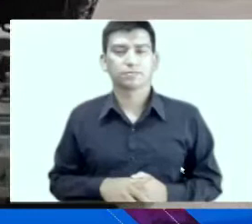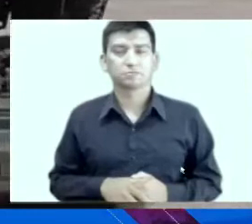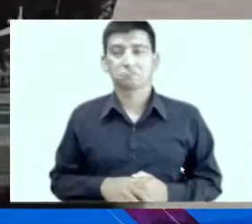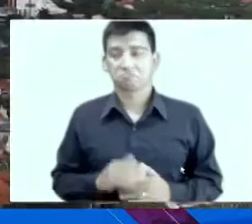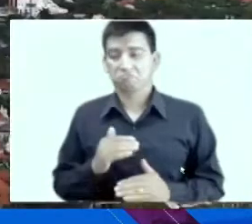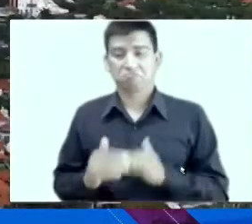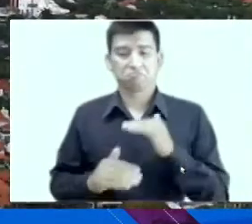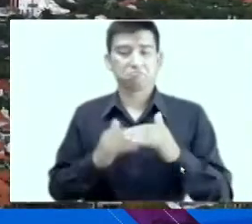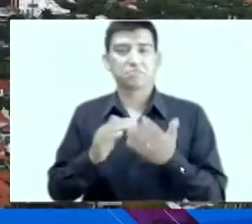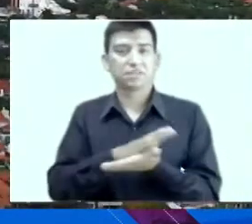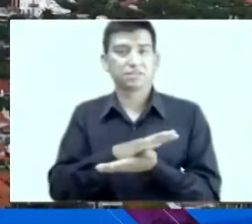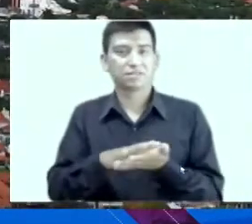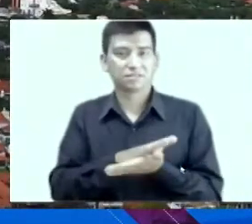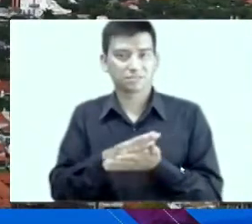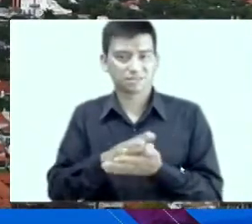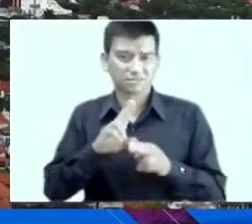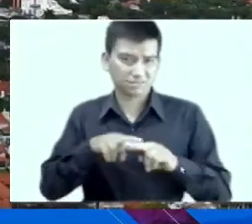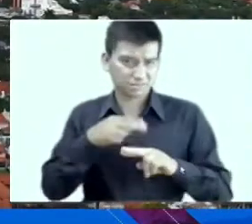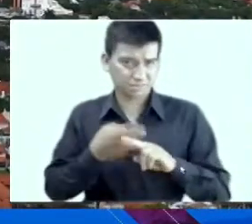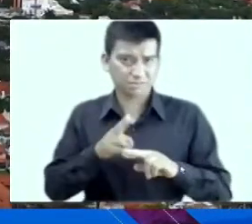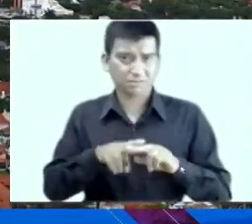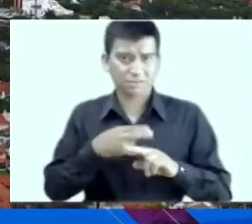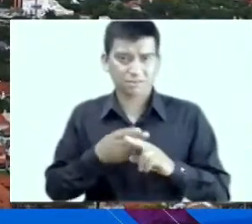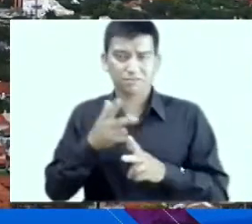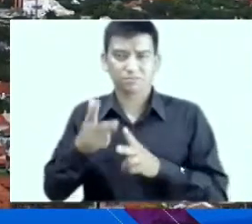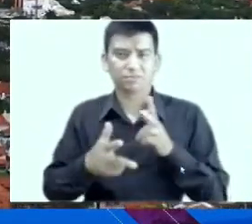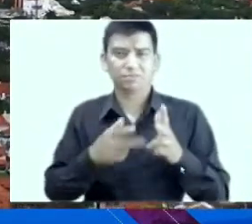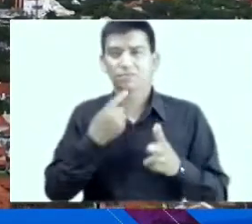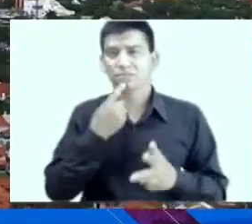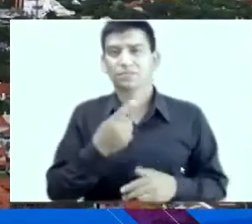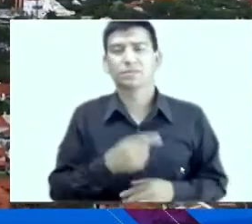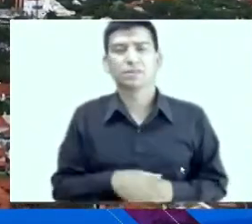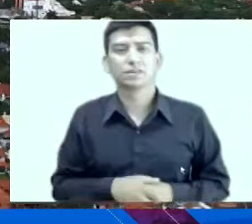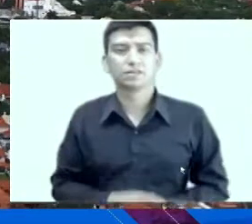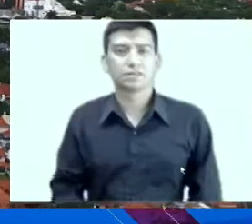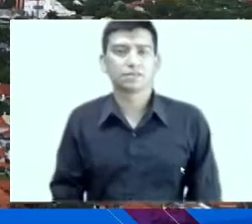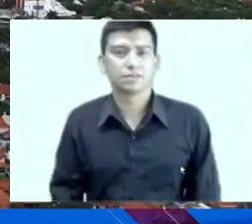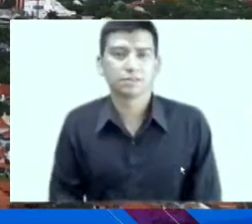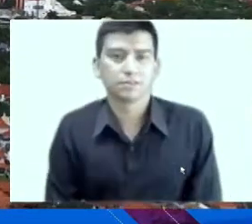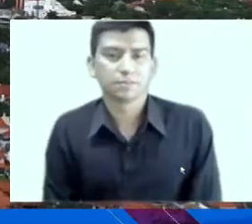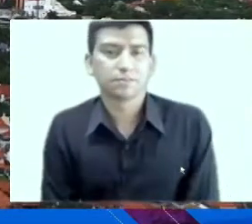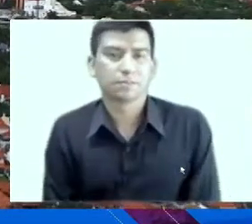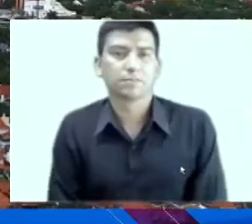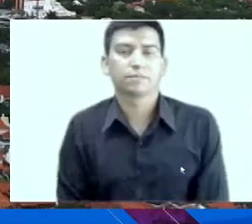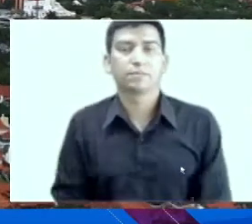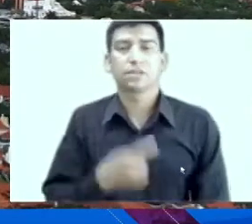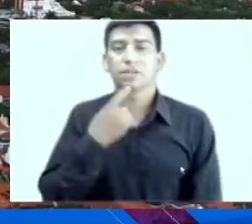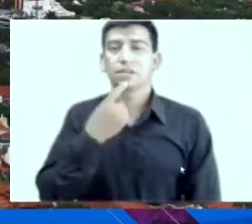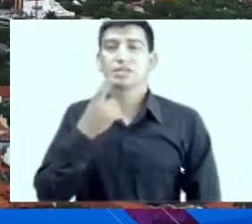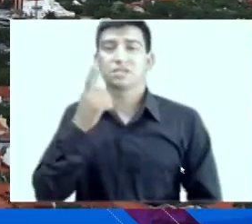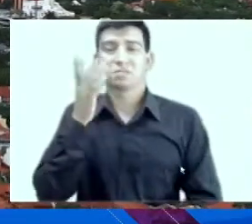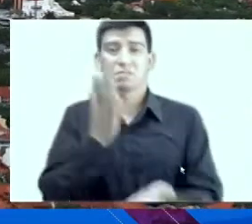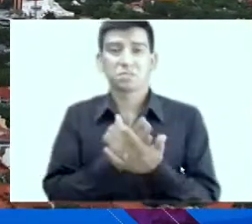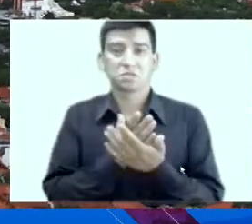que reiteró más bien Sergei Lavrov, que es el canciller ruso, reiteró que las demandas rusas no han sido